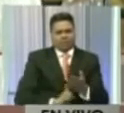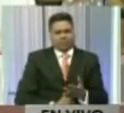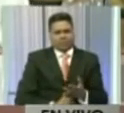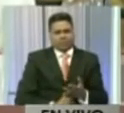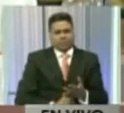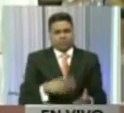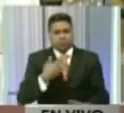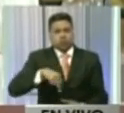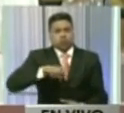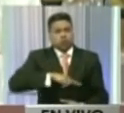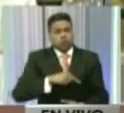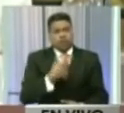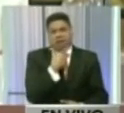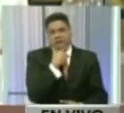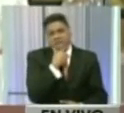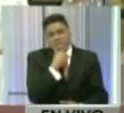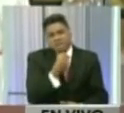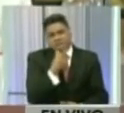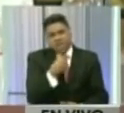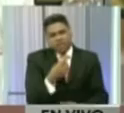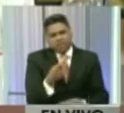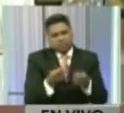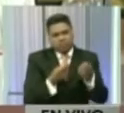A nosotros era fácil controlarnos la comida.